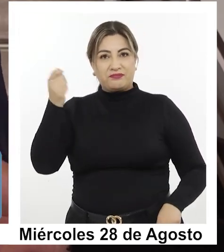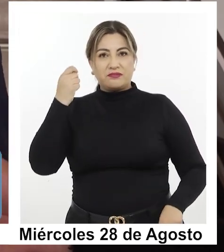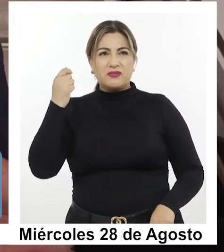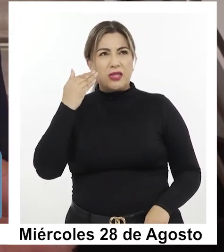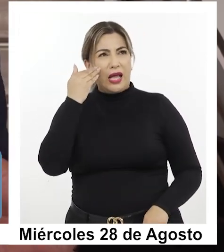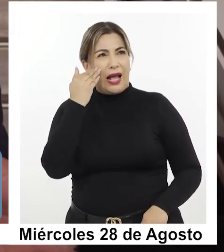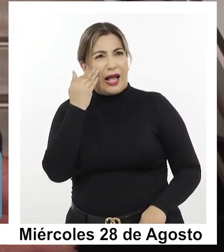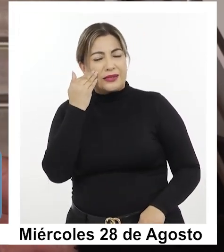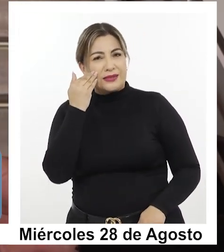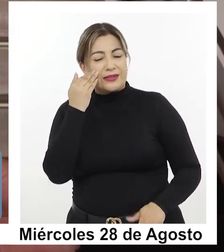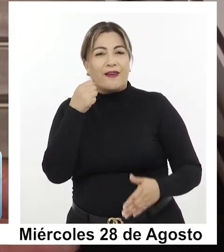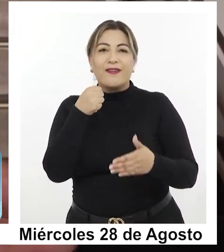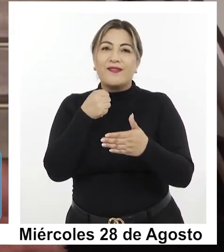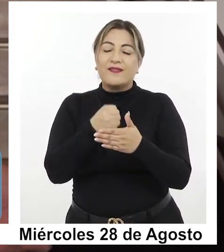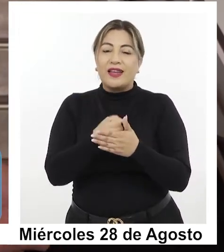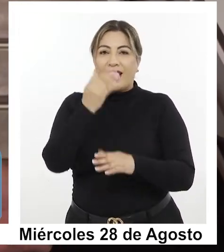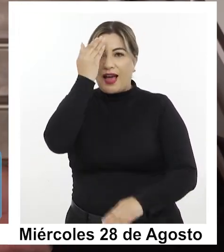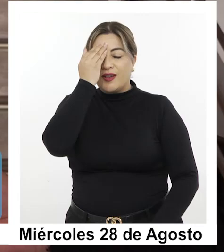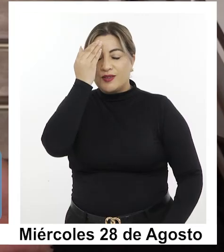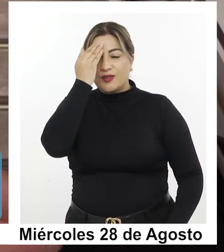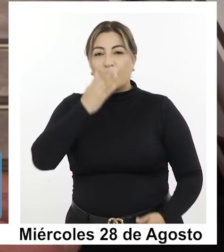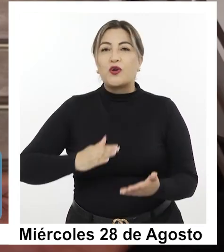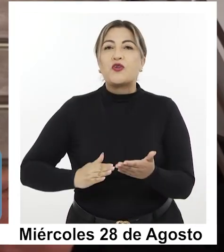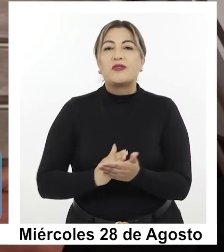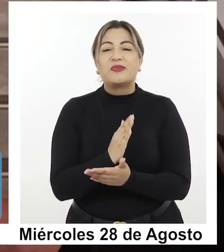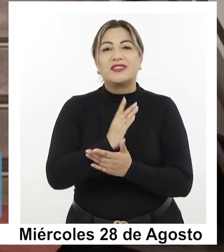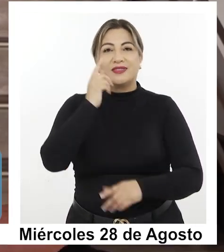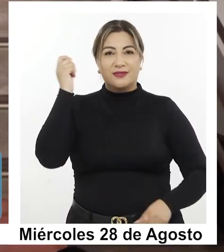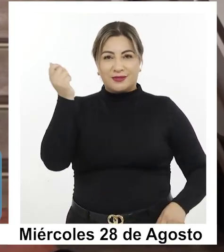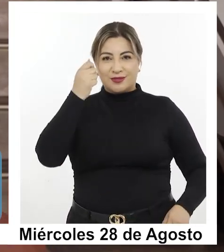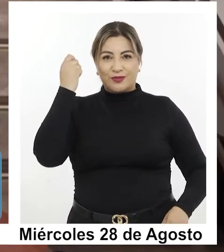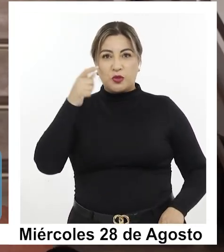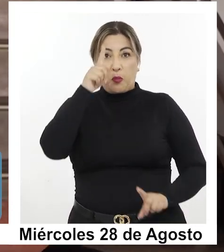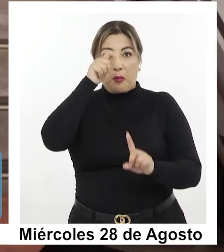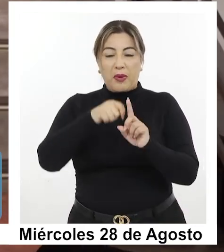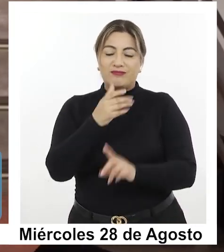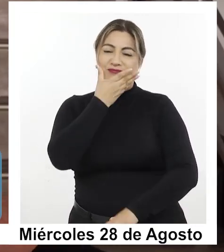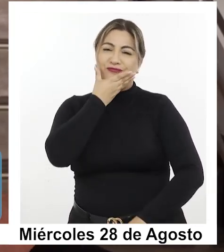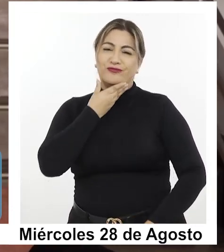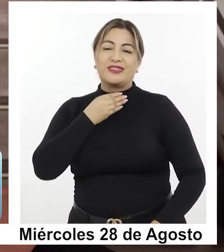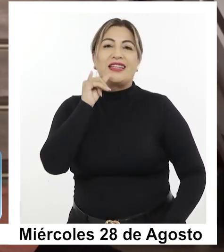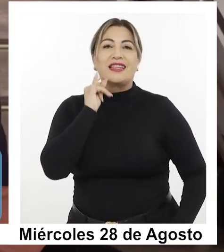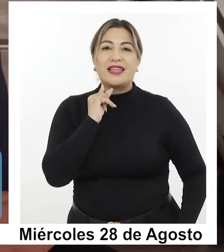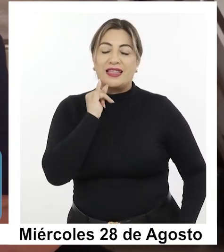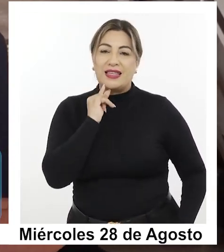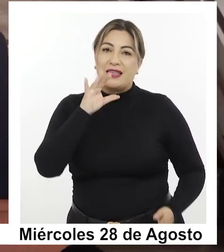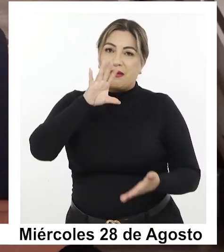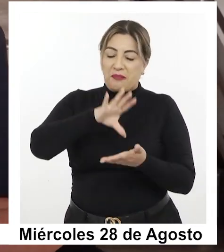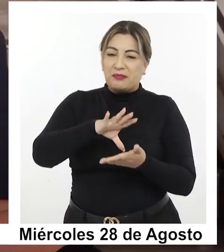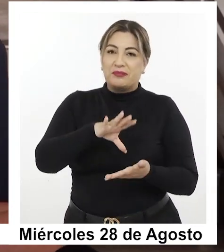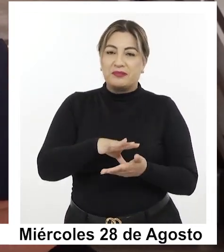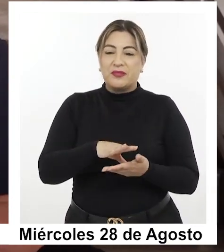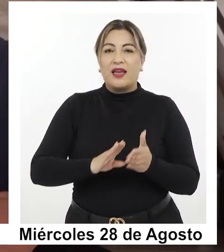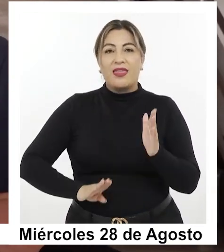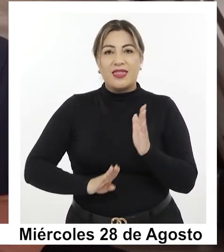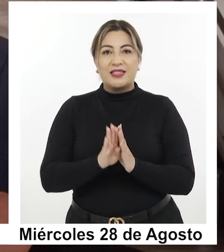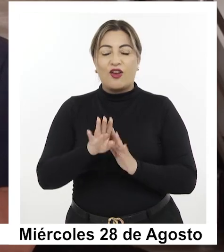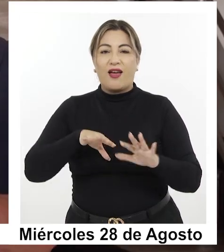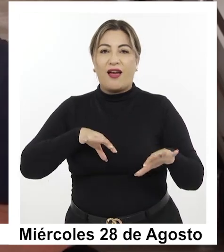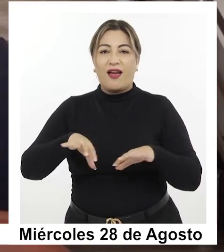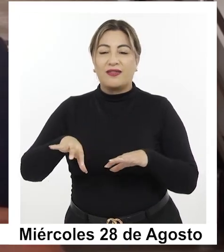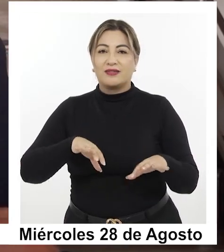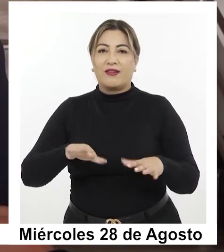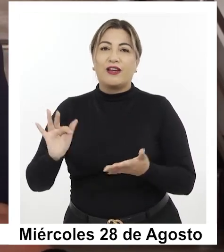fines de agosto, con el principio de septiembre, partiendo un mes maravilloso para Iquique, para el país, de desarrollar esta